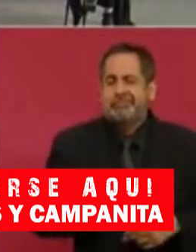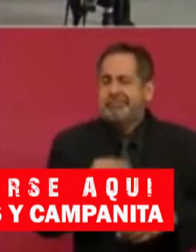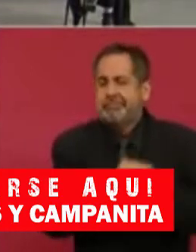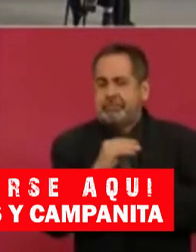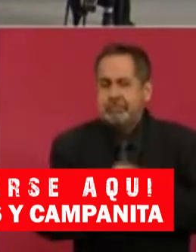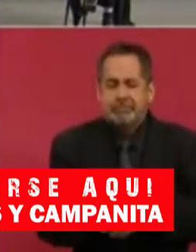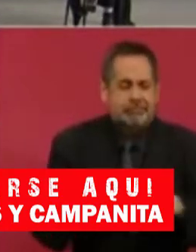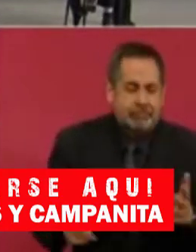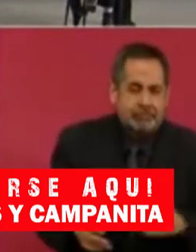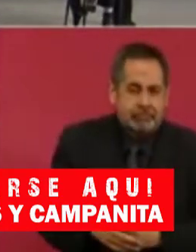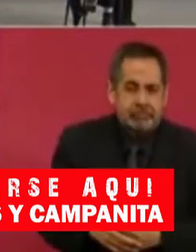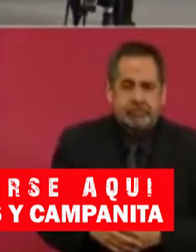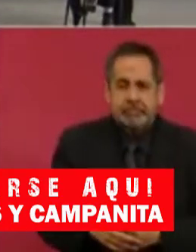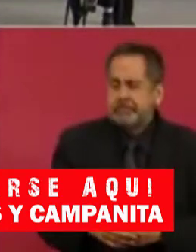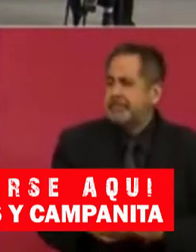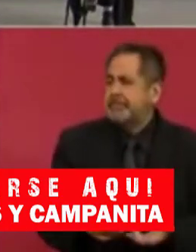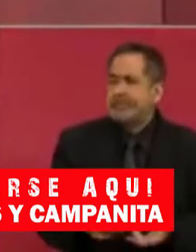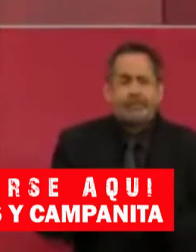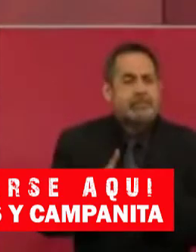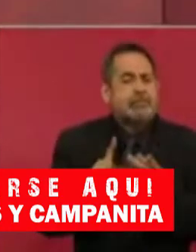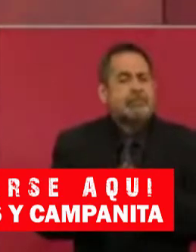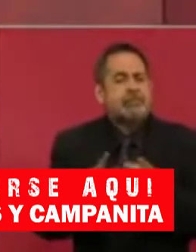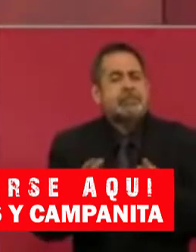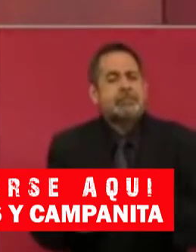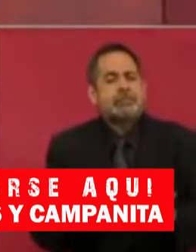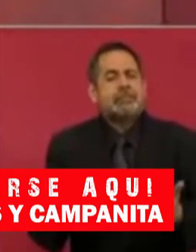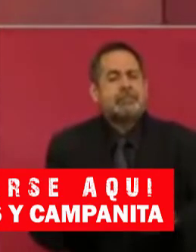¿Y dónde están ahora?